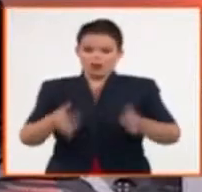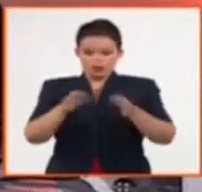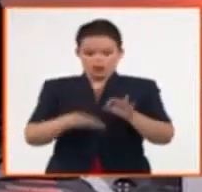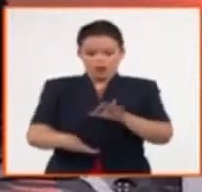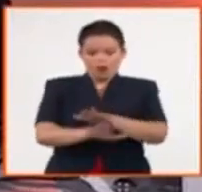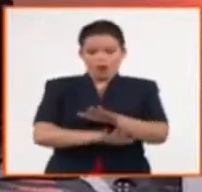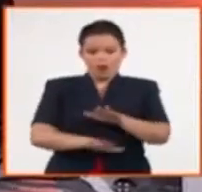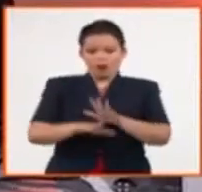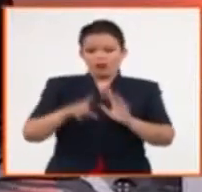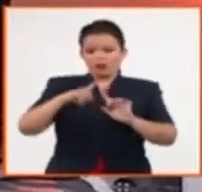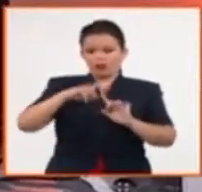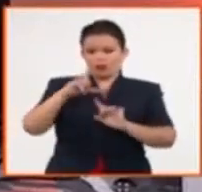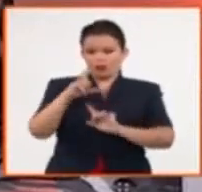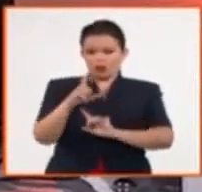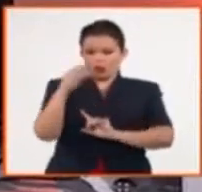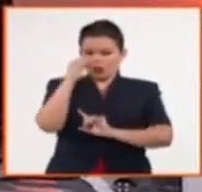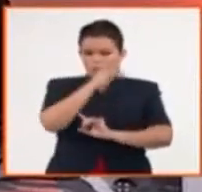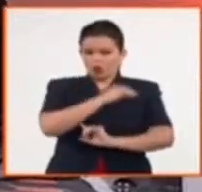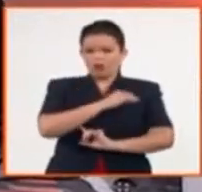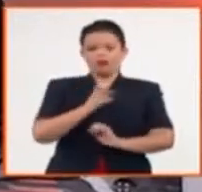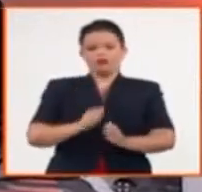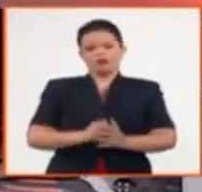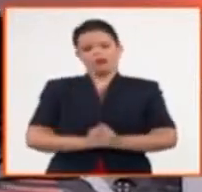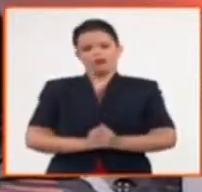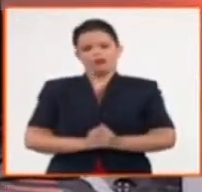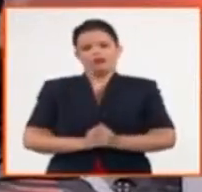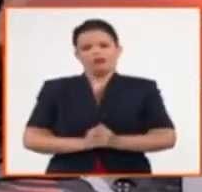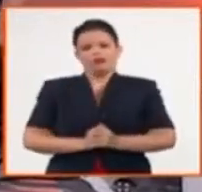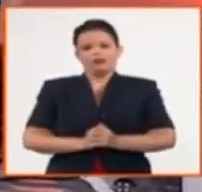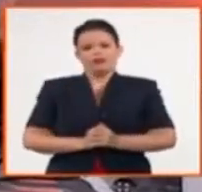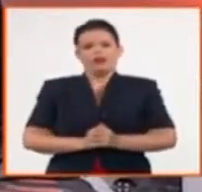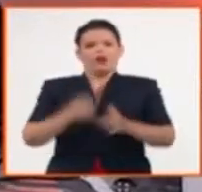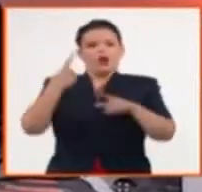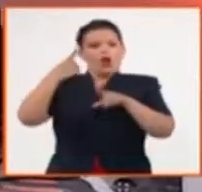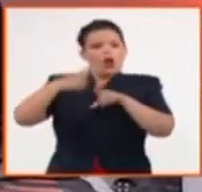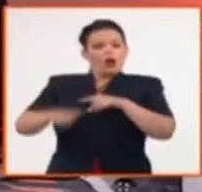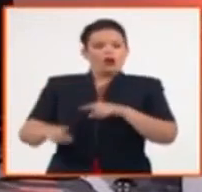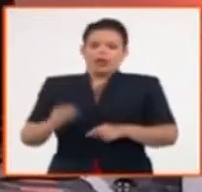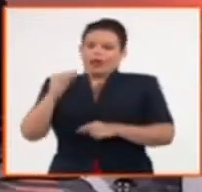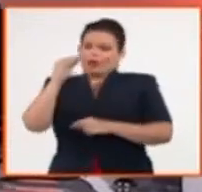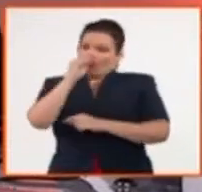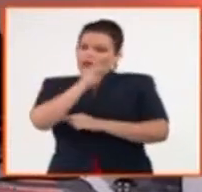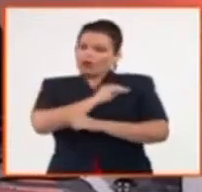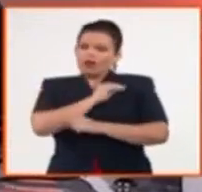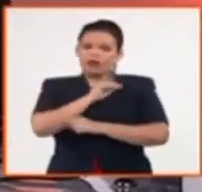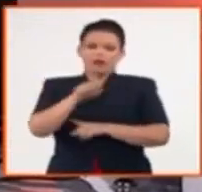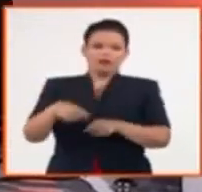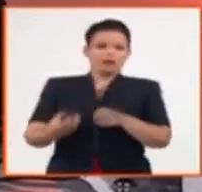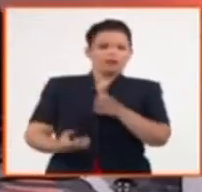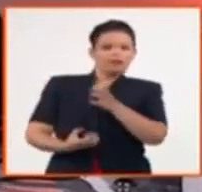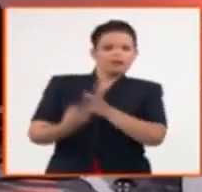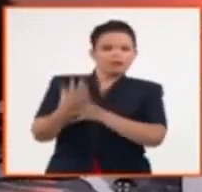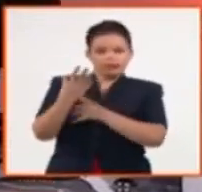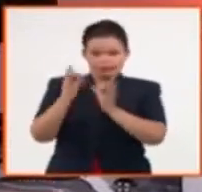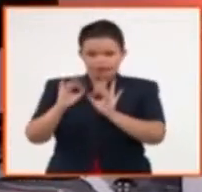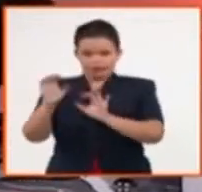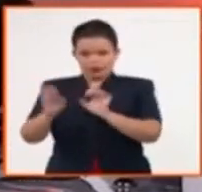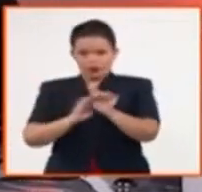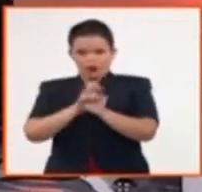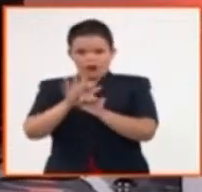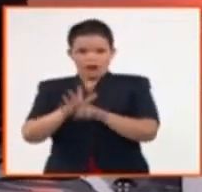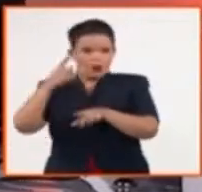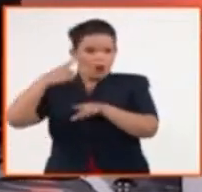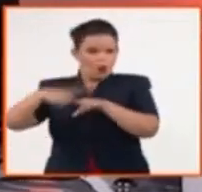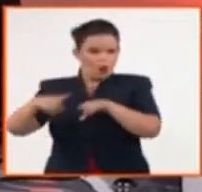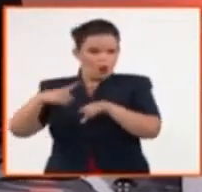vacunas cubanas para niños. A diferencia de vacunas más modernas que se han implementado durante la COVID-19, como las de Pfizer o